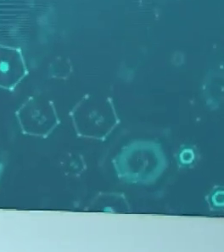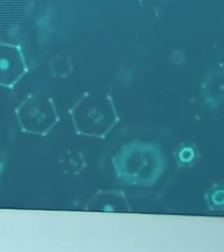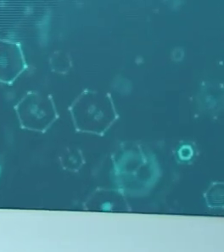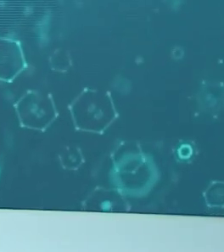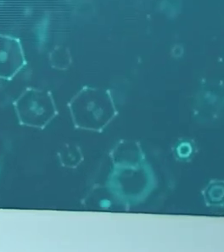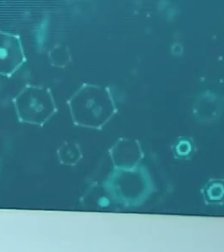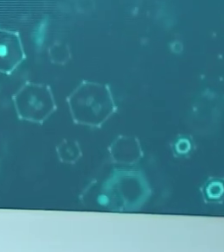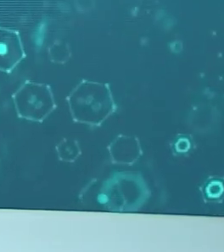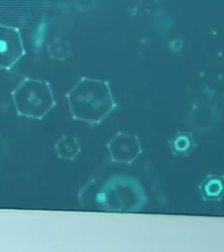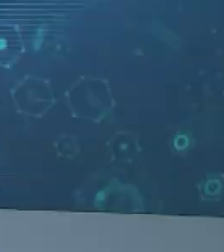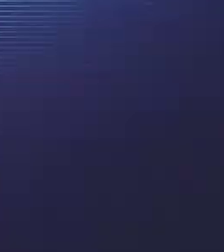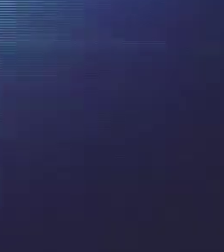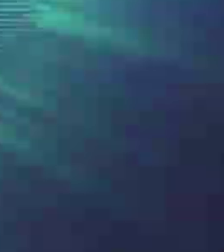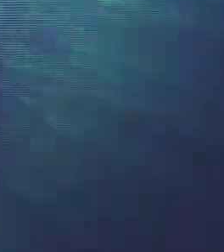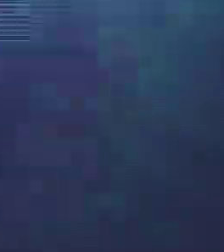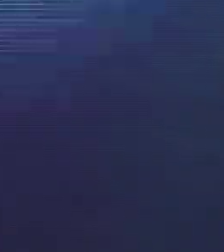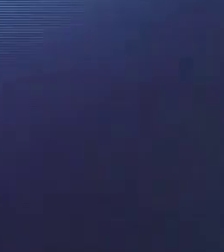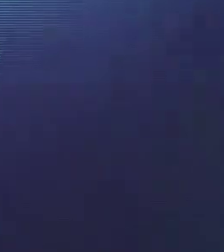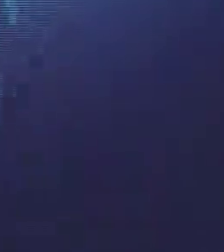IPCBA de la carne argentina.